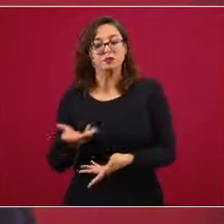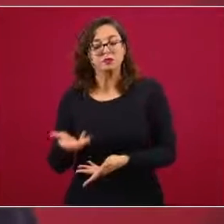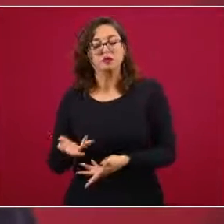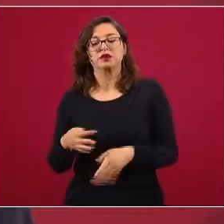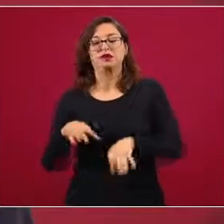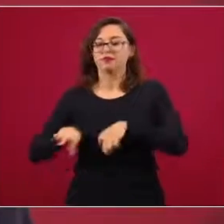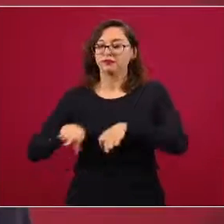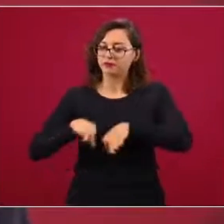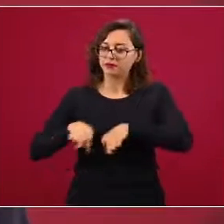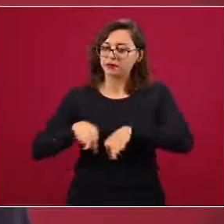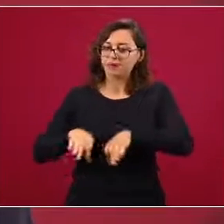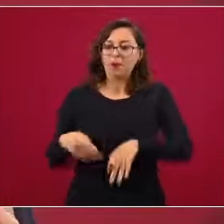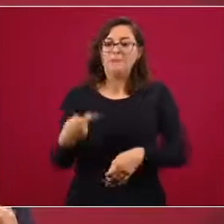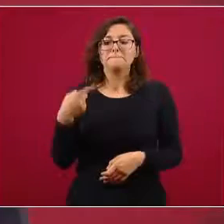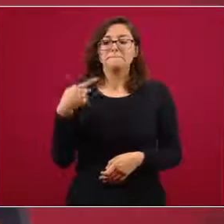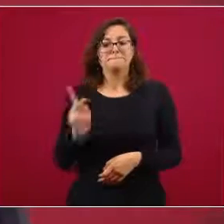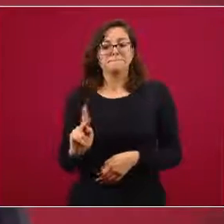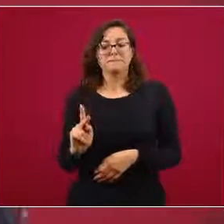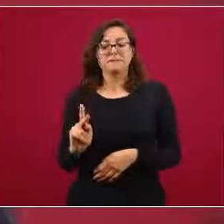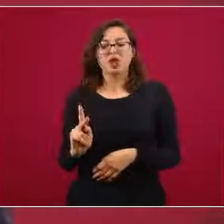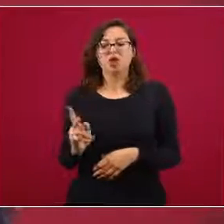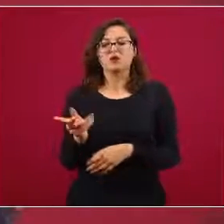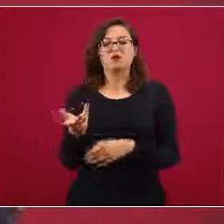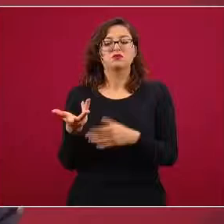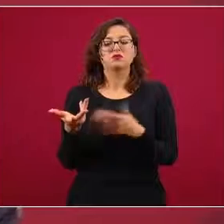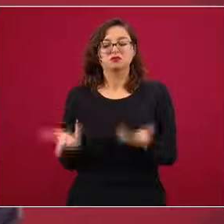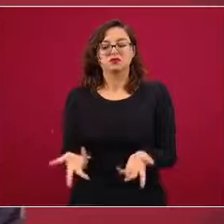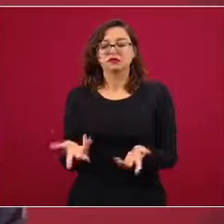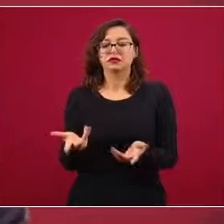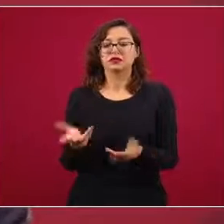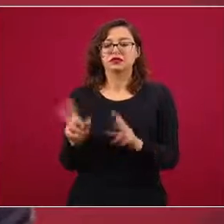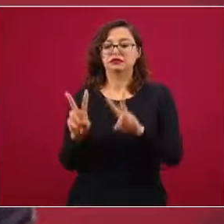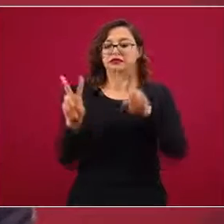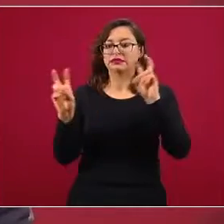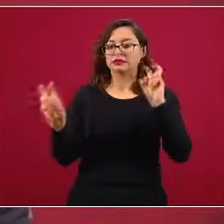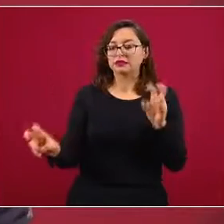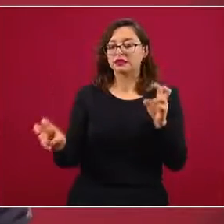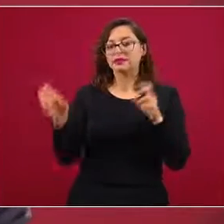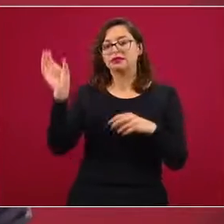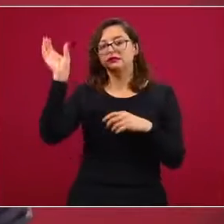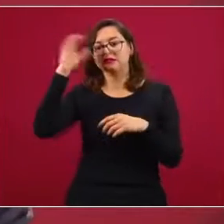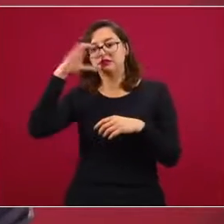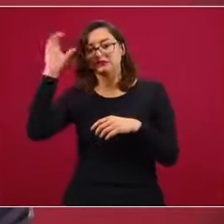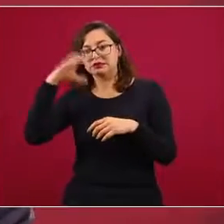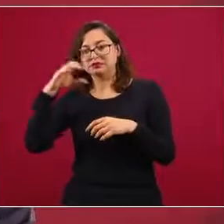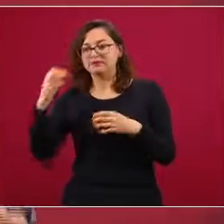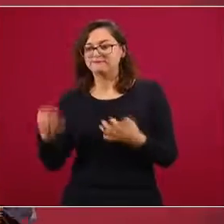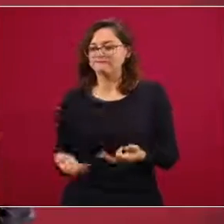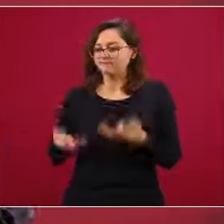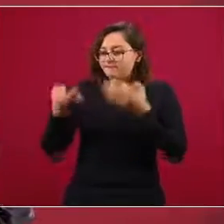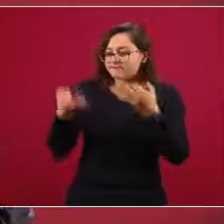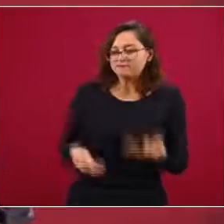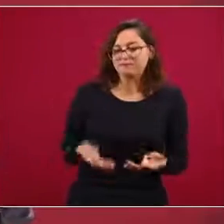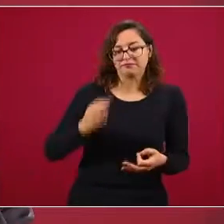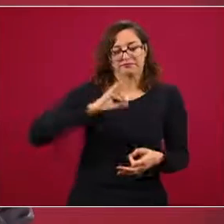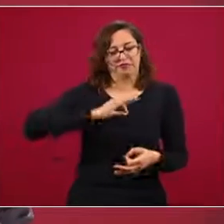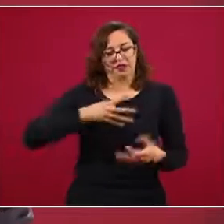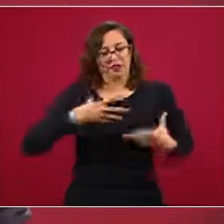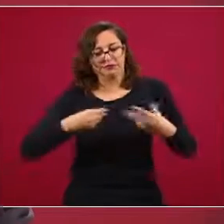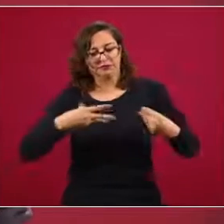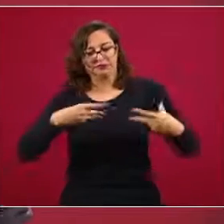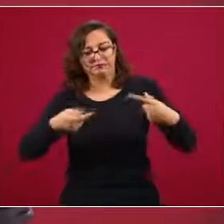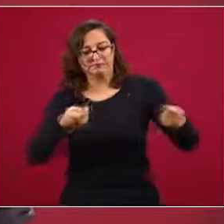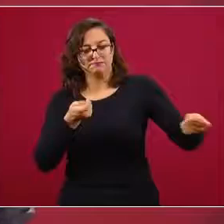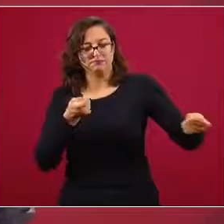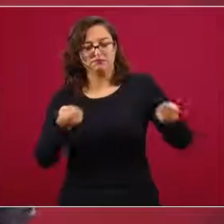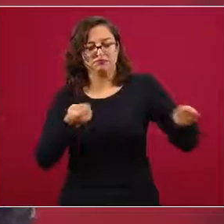lo que hemos dicho desde el inicio, el manejo científico, técnico de una epidemia requiere precisamente